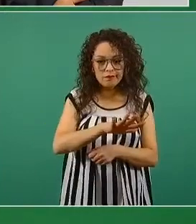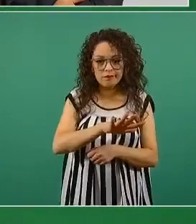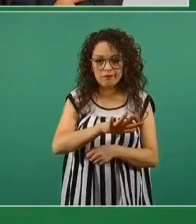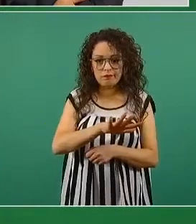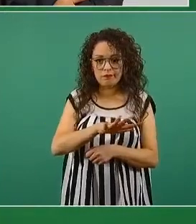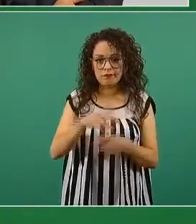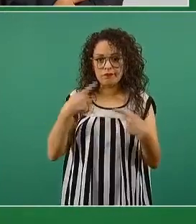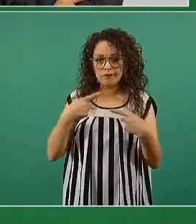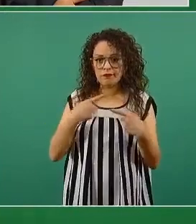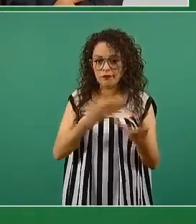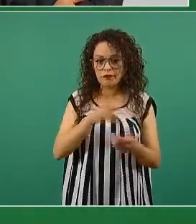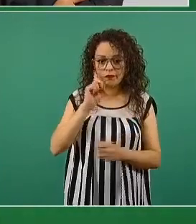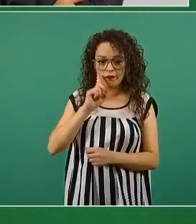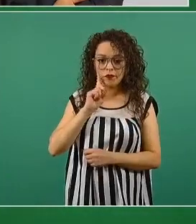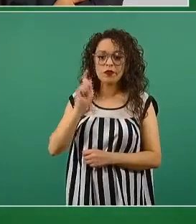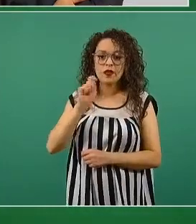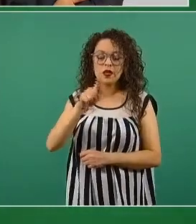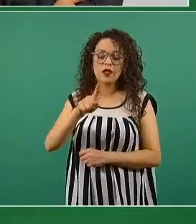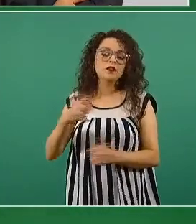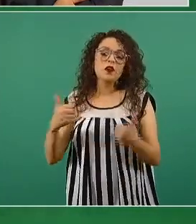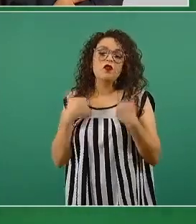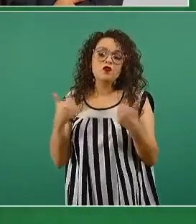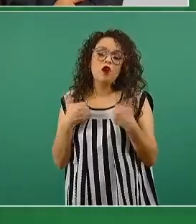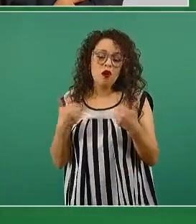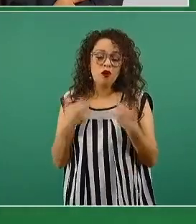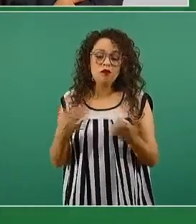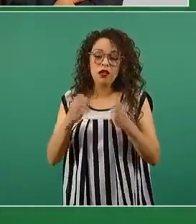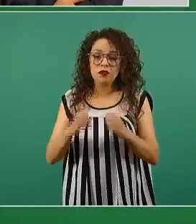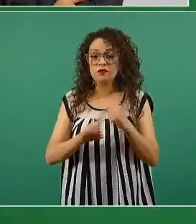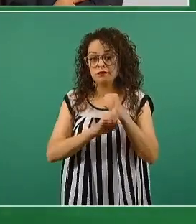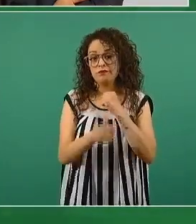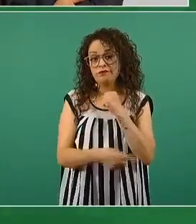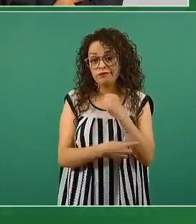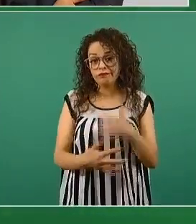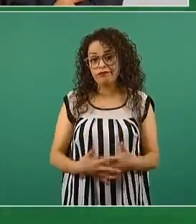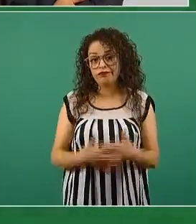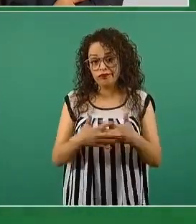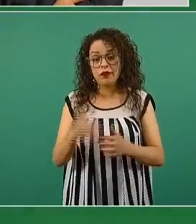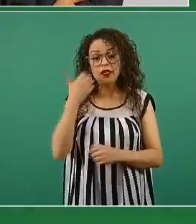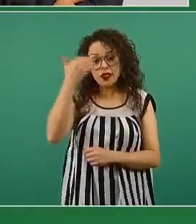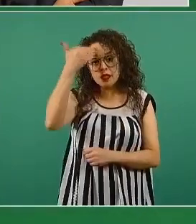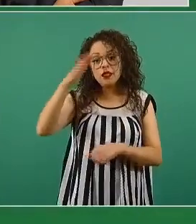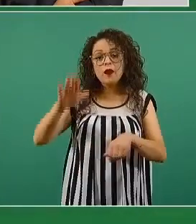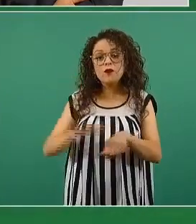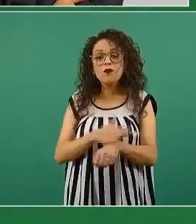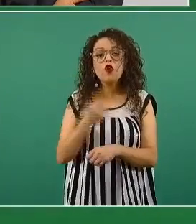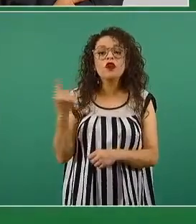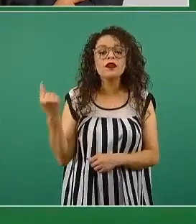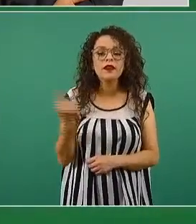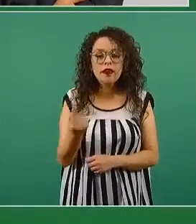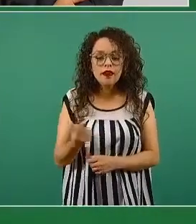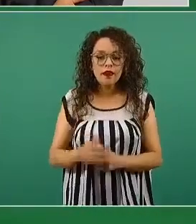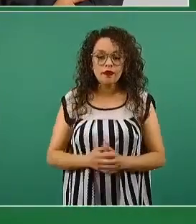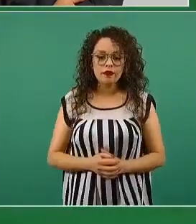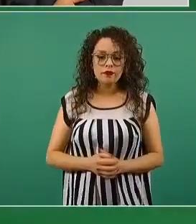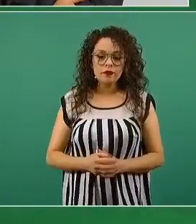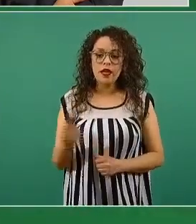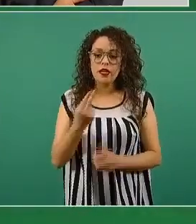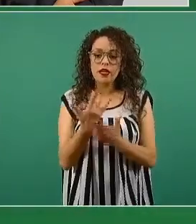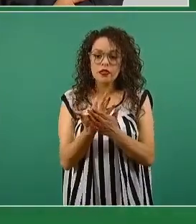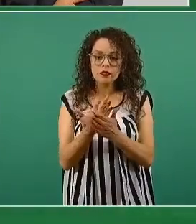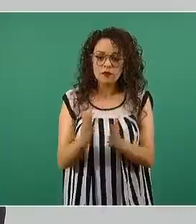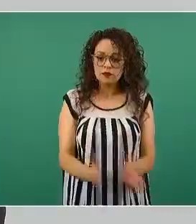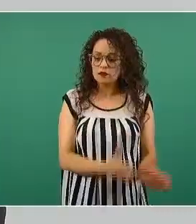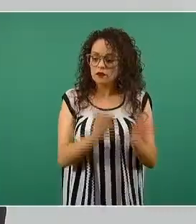manera, el embarazo adolescente, que quieren ver precisamente por qué ahorita tendría que esperarse un poquito más.